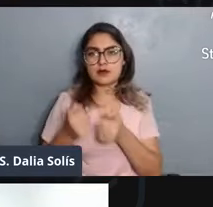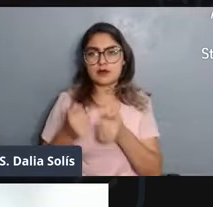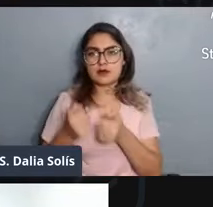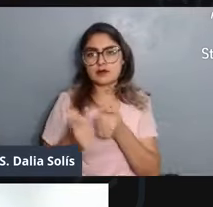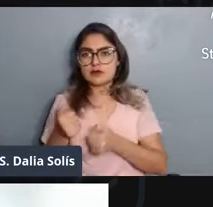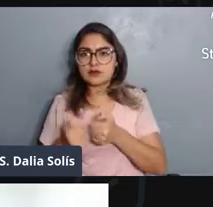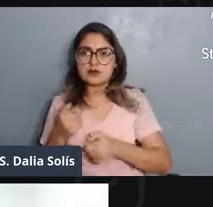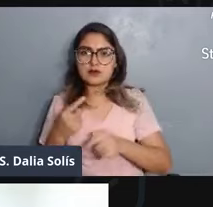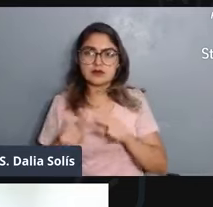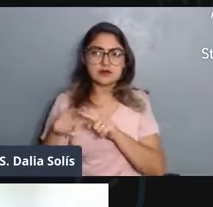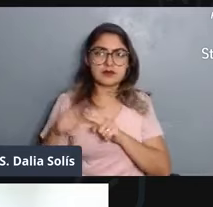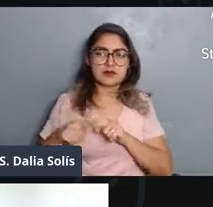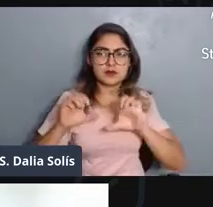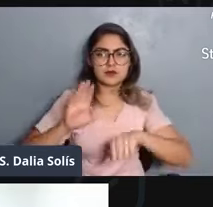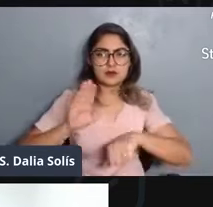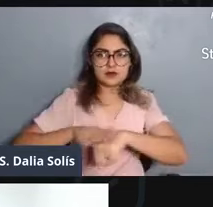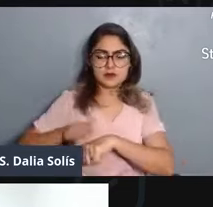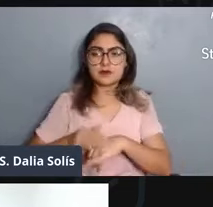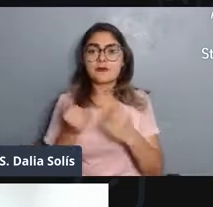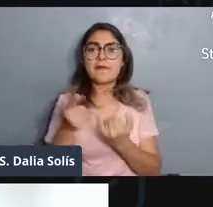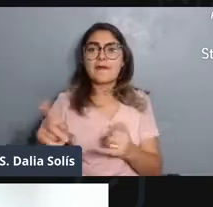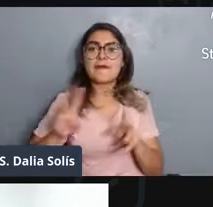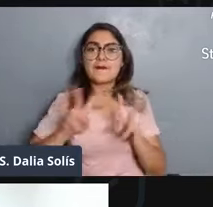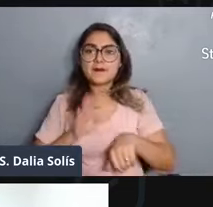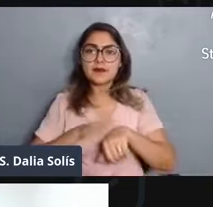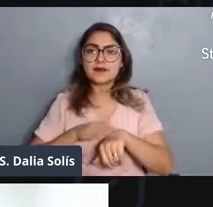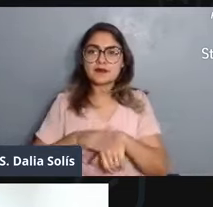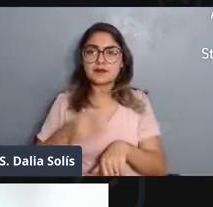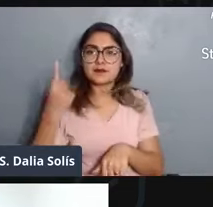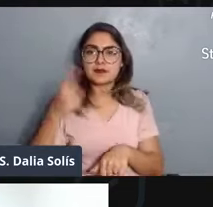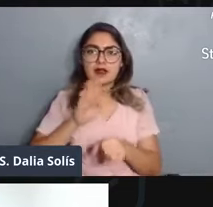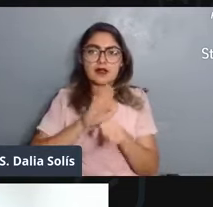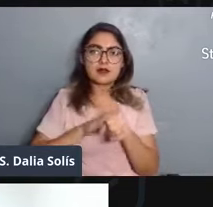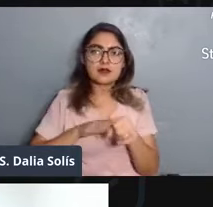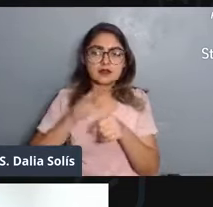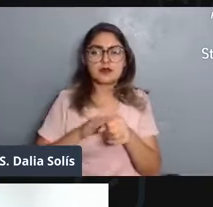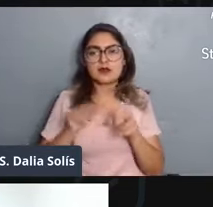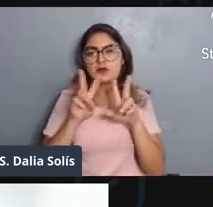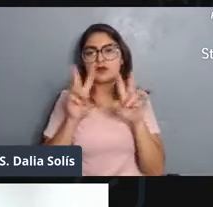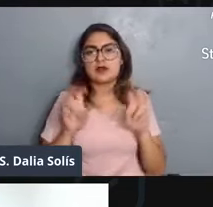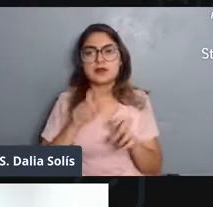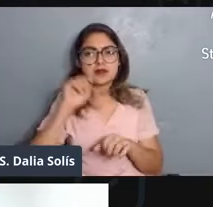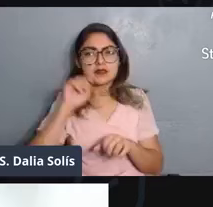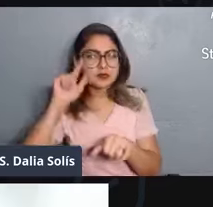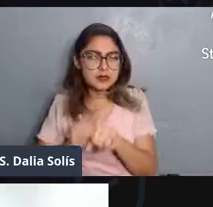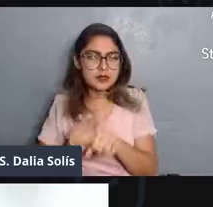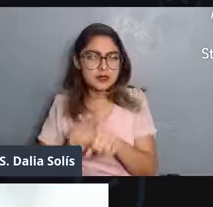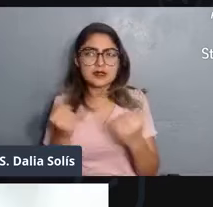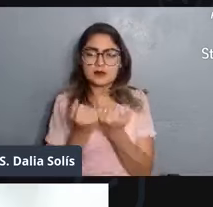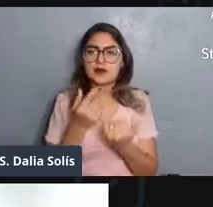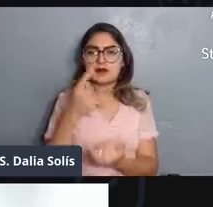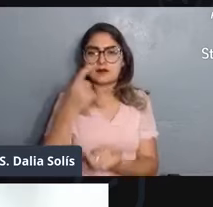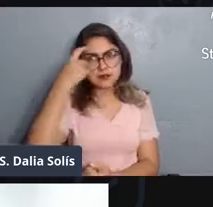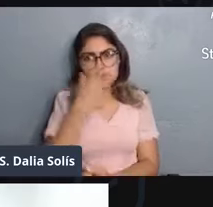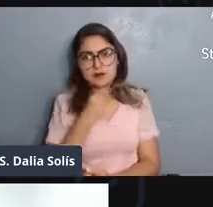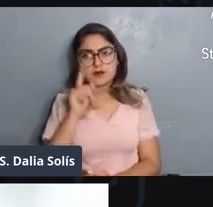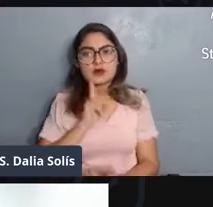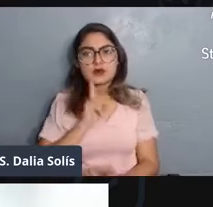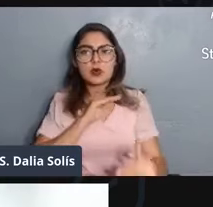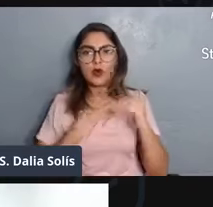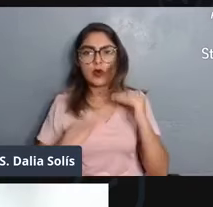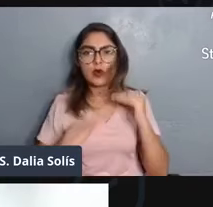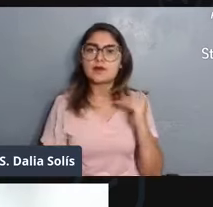sexual laboral y equidad de género. Ha participado como especialista en muchísimos espacios,